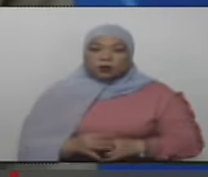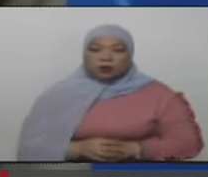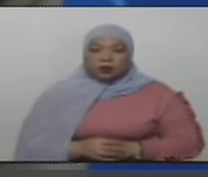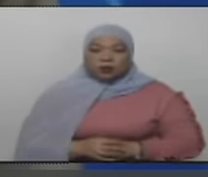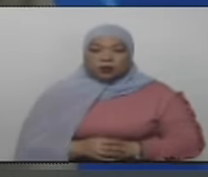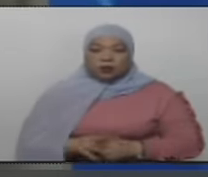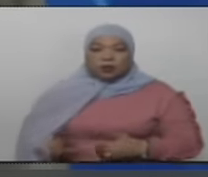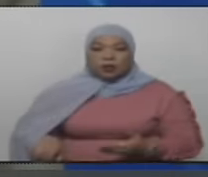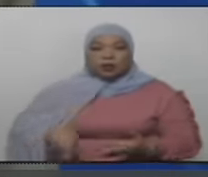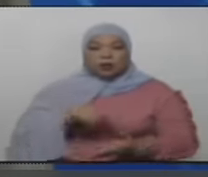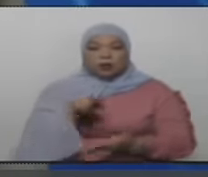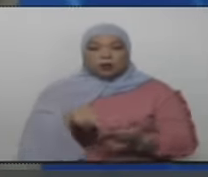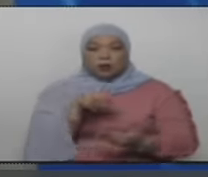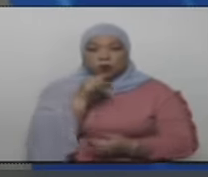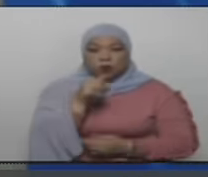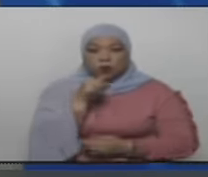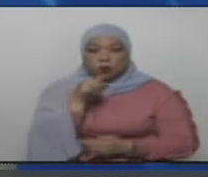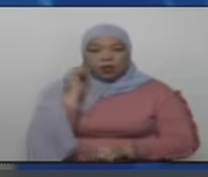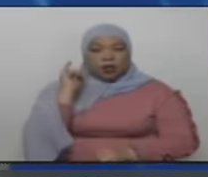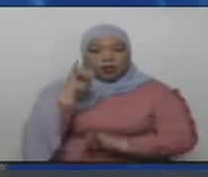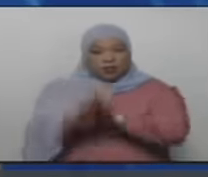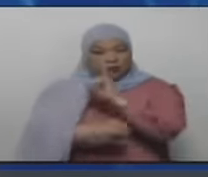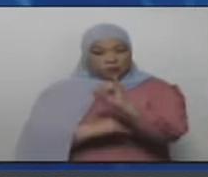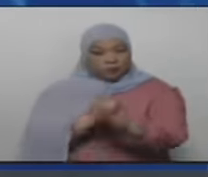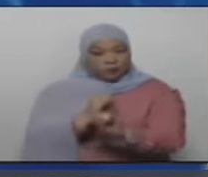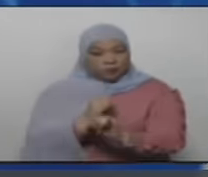nacional e internacional.